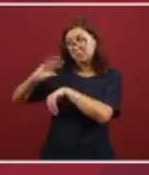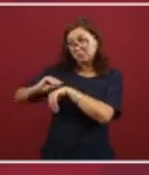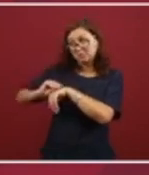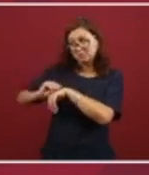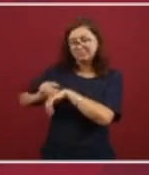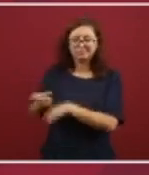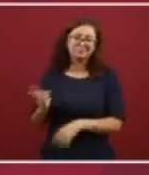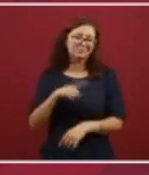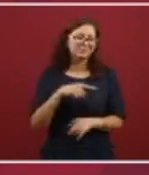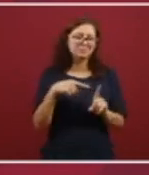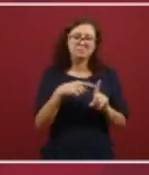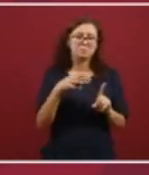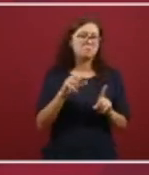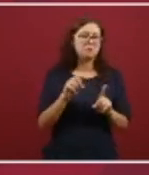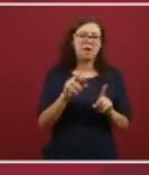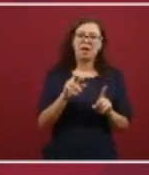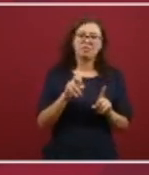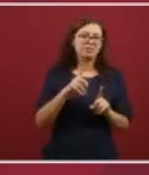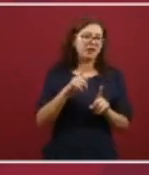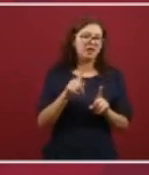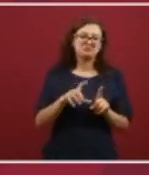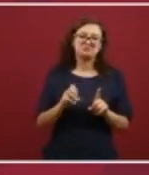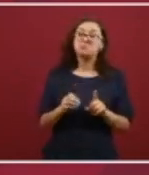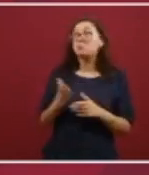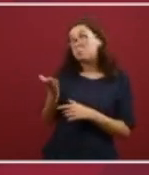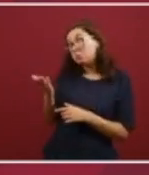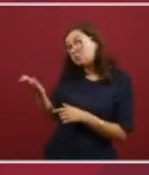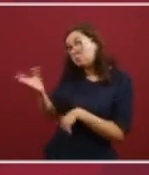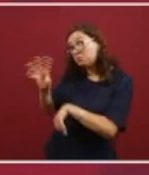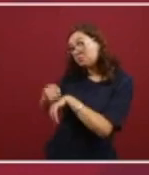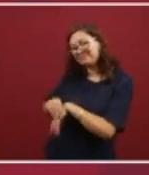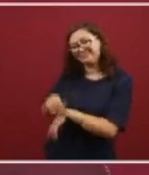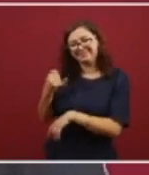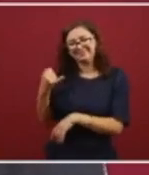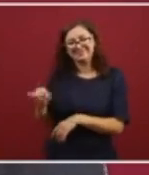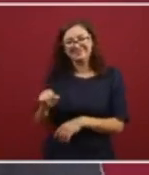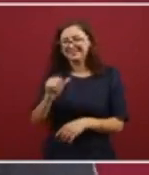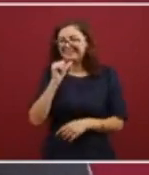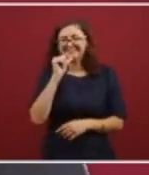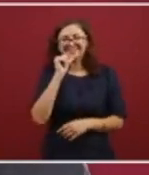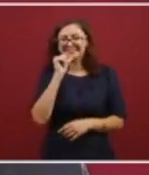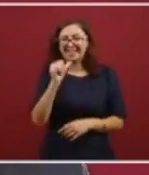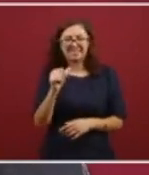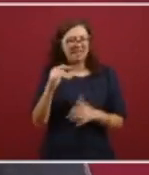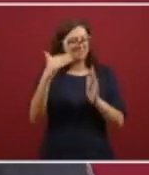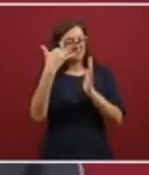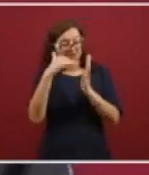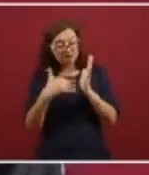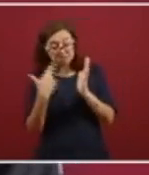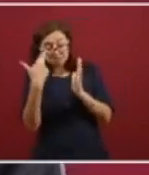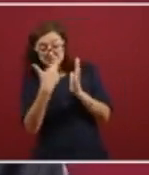le llevaba los discursos al presidente para que se los revisara.